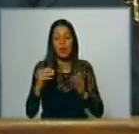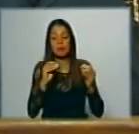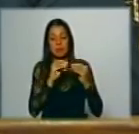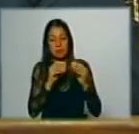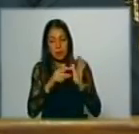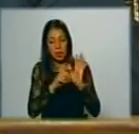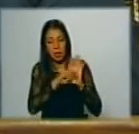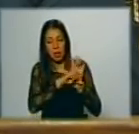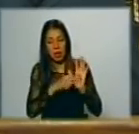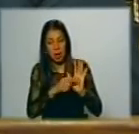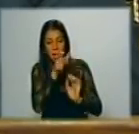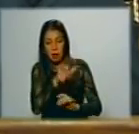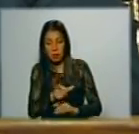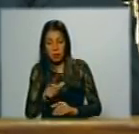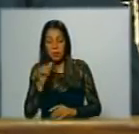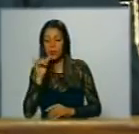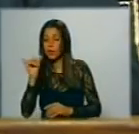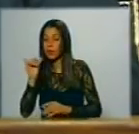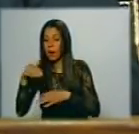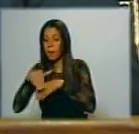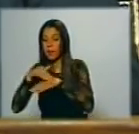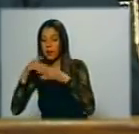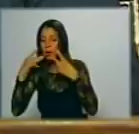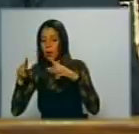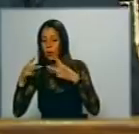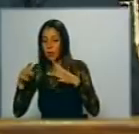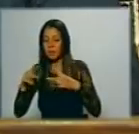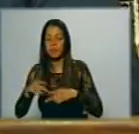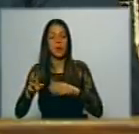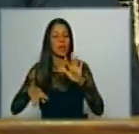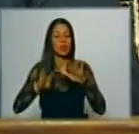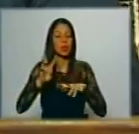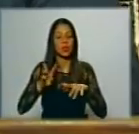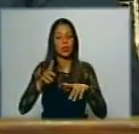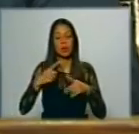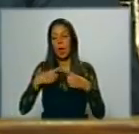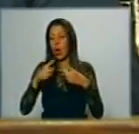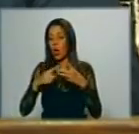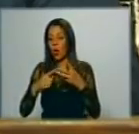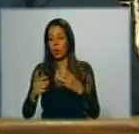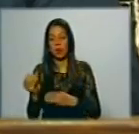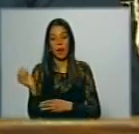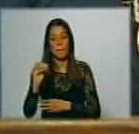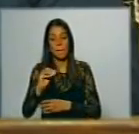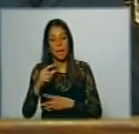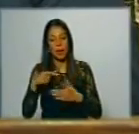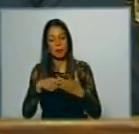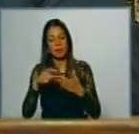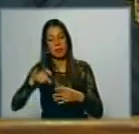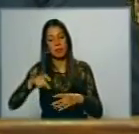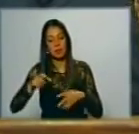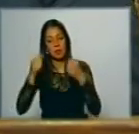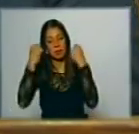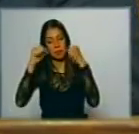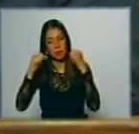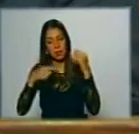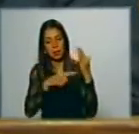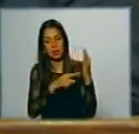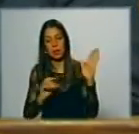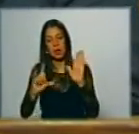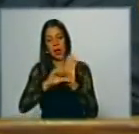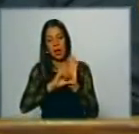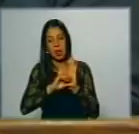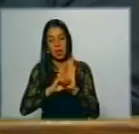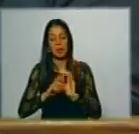de esta ley constitucional. 12. Las demás que sean requeridas para la aplicación de esta ley